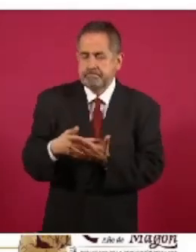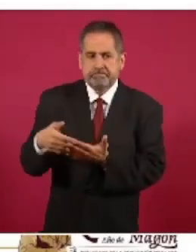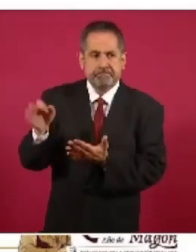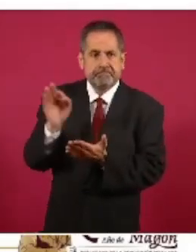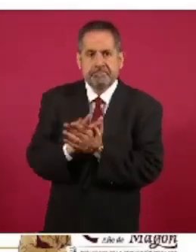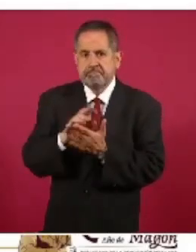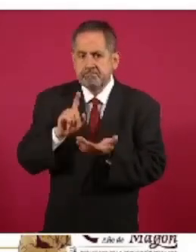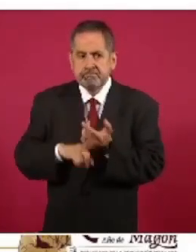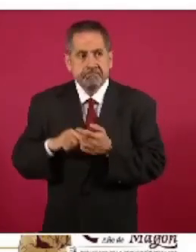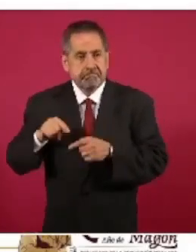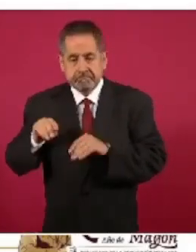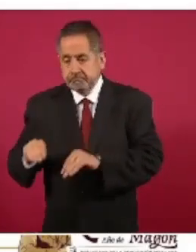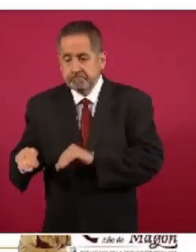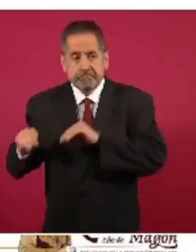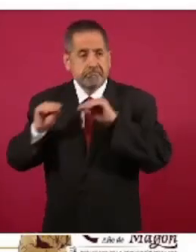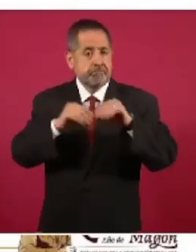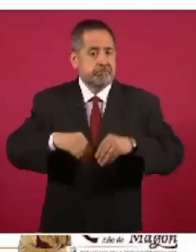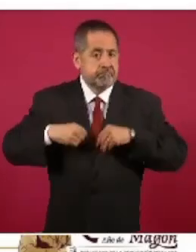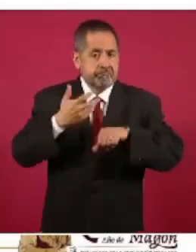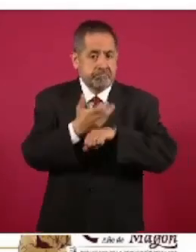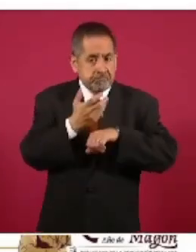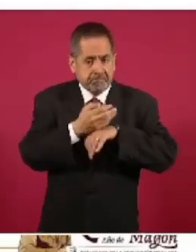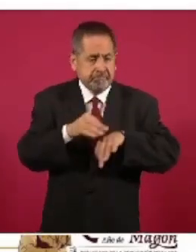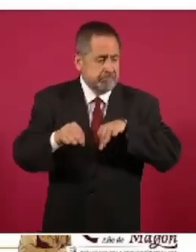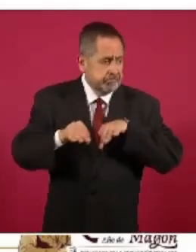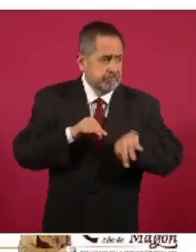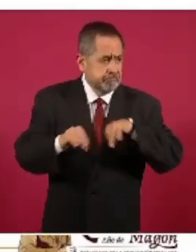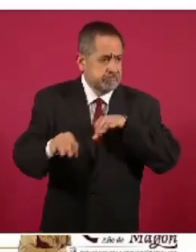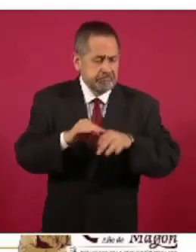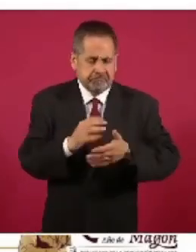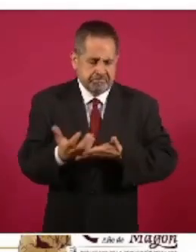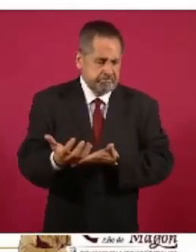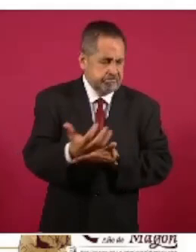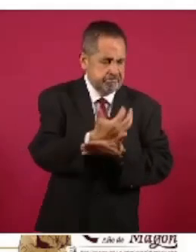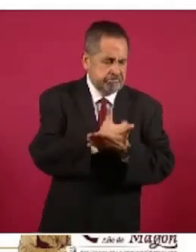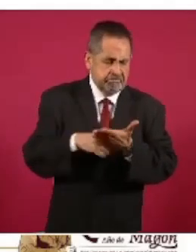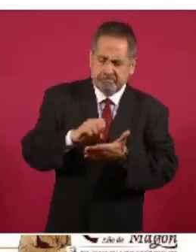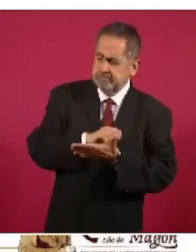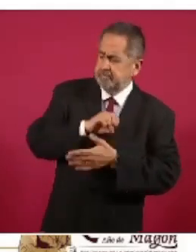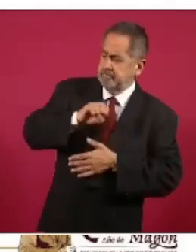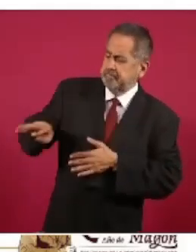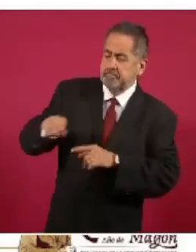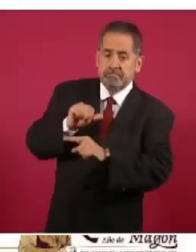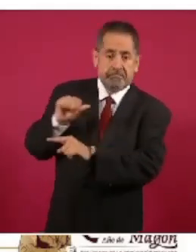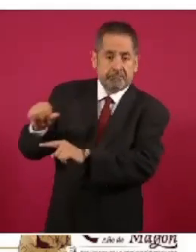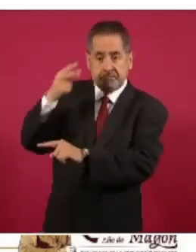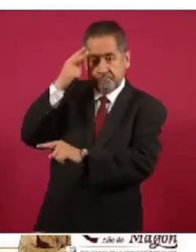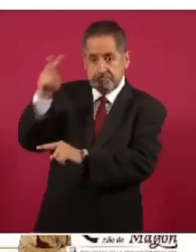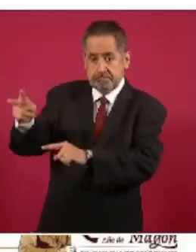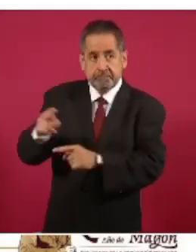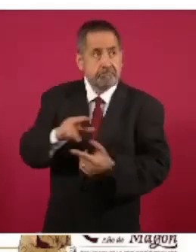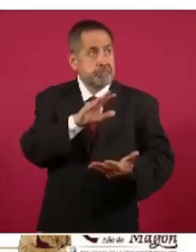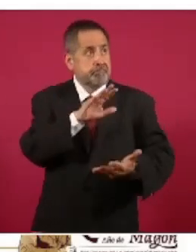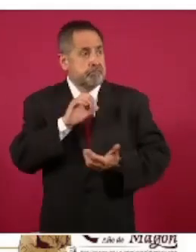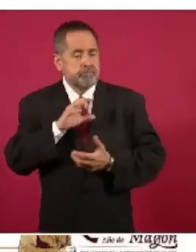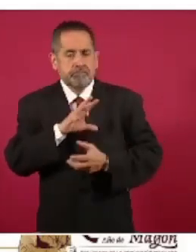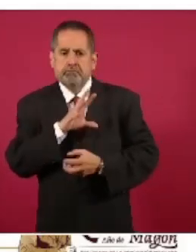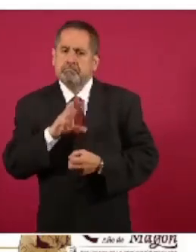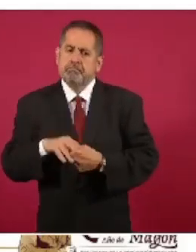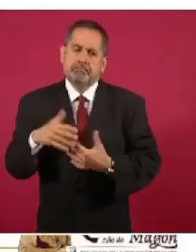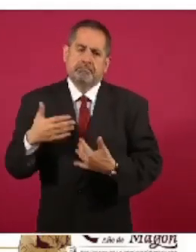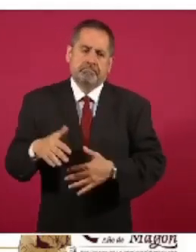que trabajan con gran esfuerzo para apoyar a sus familias acá en México, y sigue aumentando. Comparado